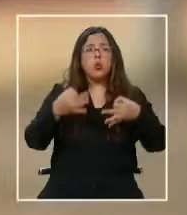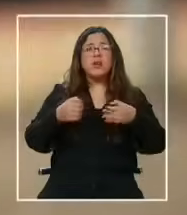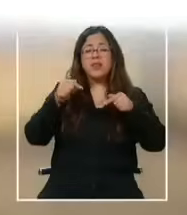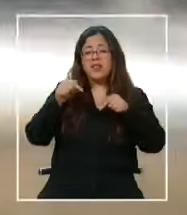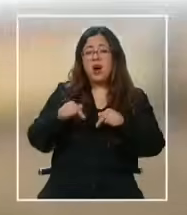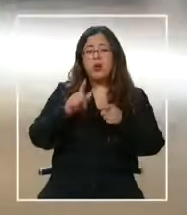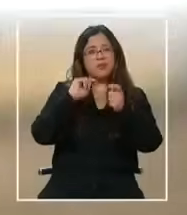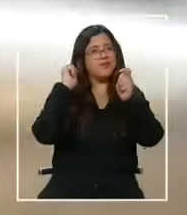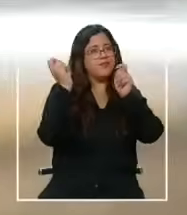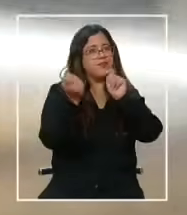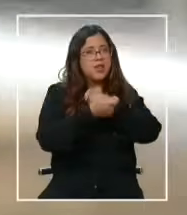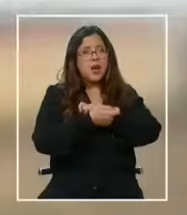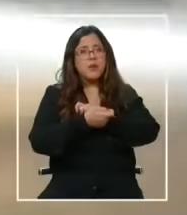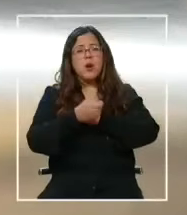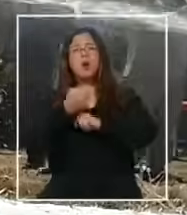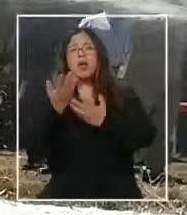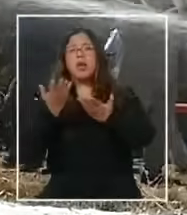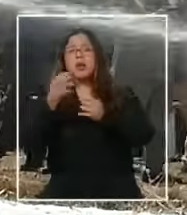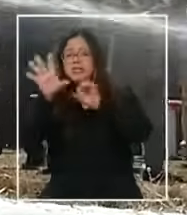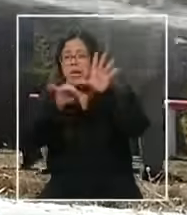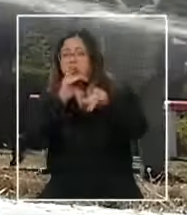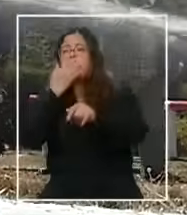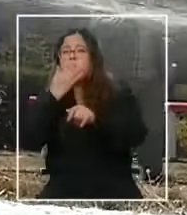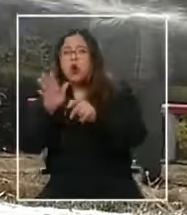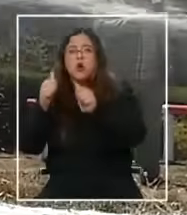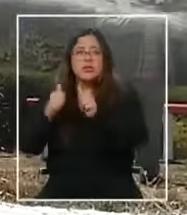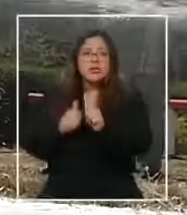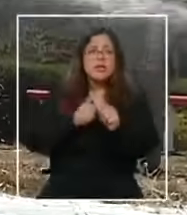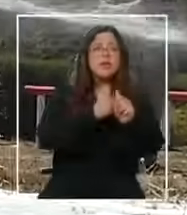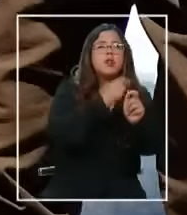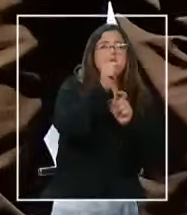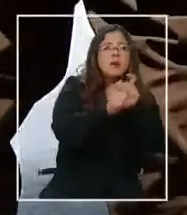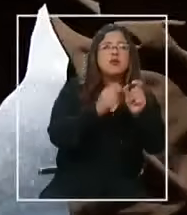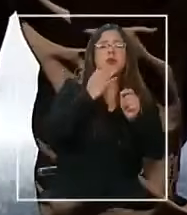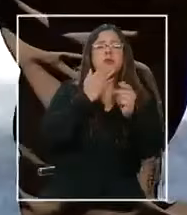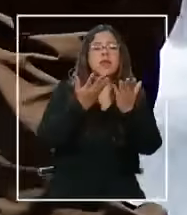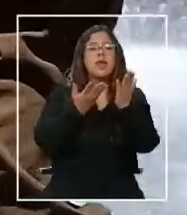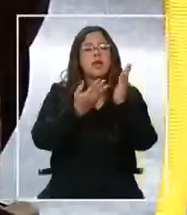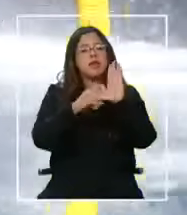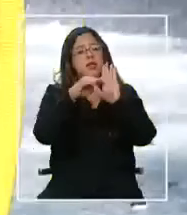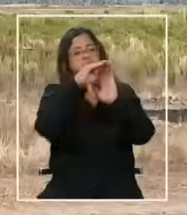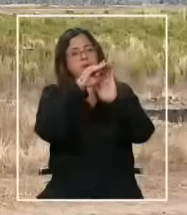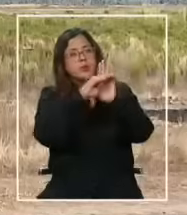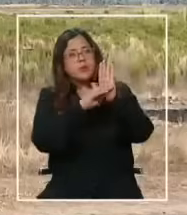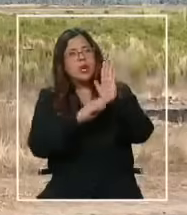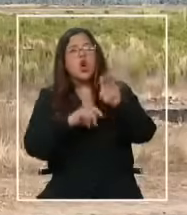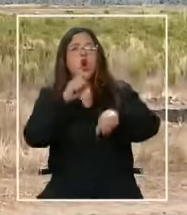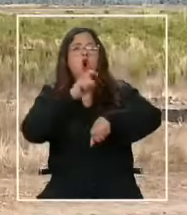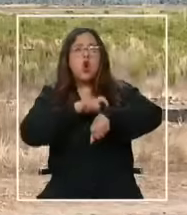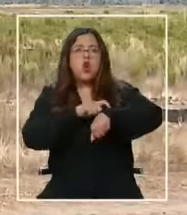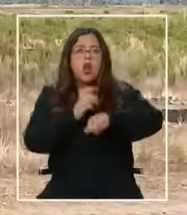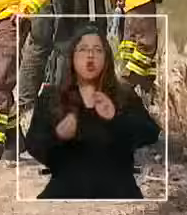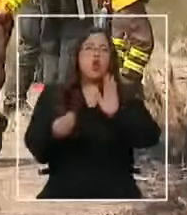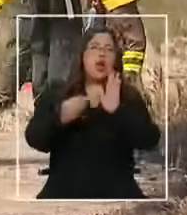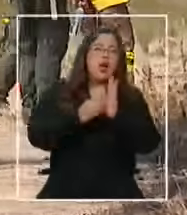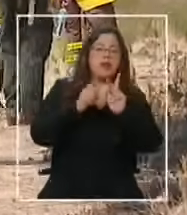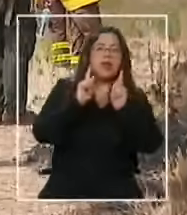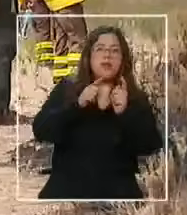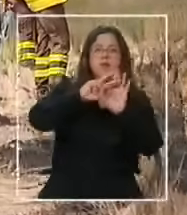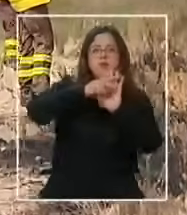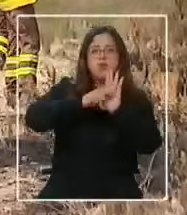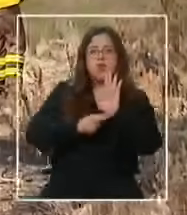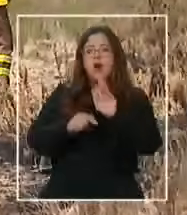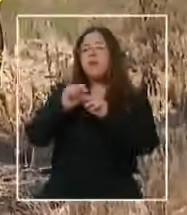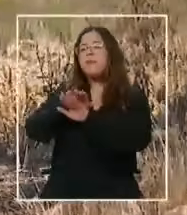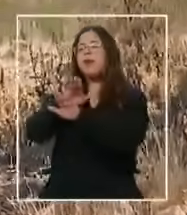selección realizar seguimiento de los brigadistas y jornales y modificar los parámetros para realizar horarios extraordinarios para